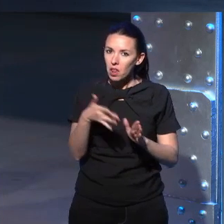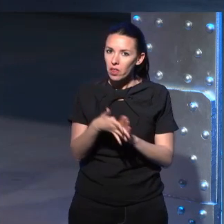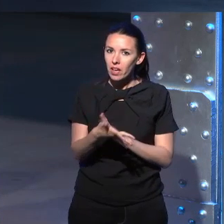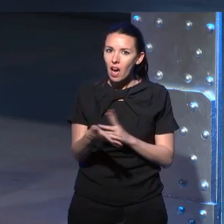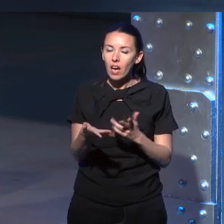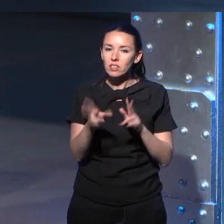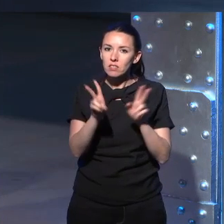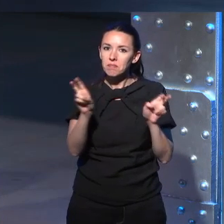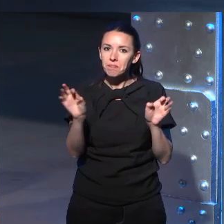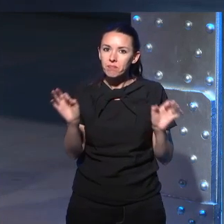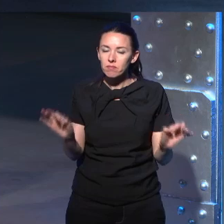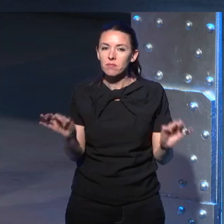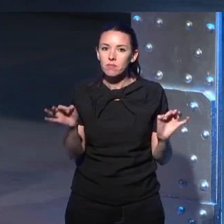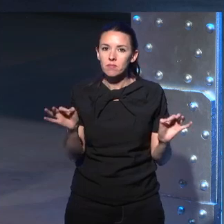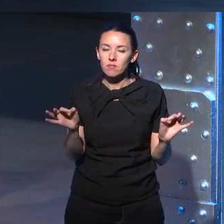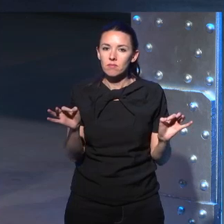de